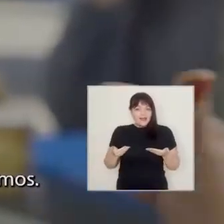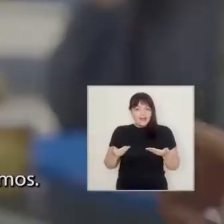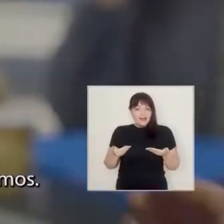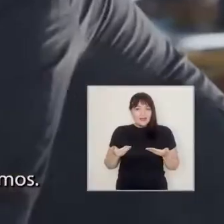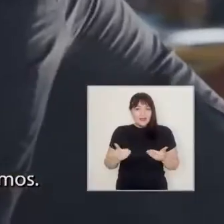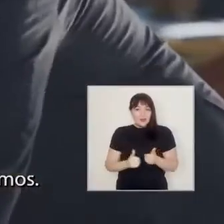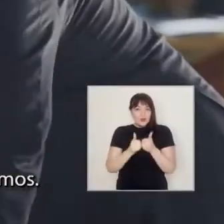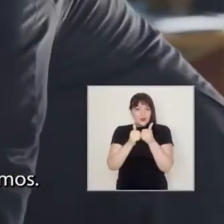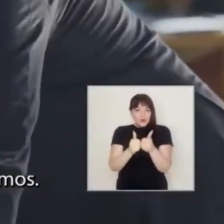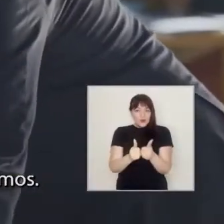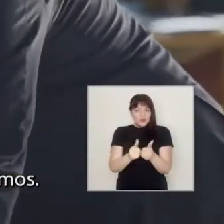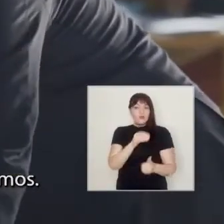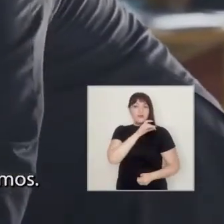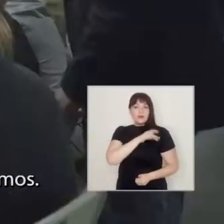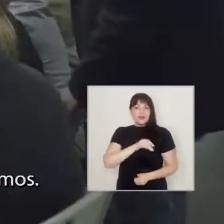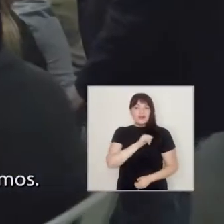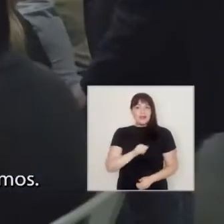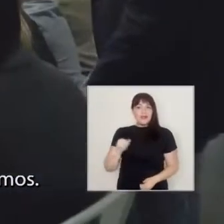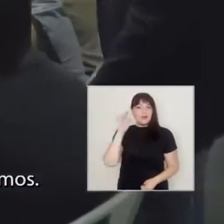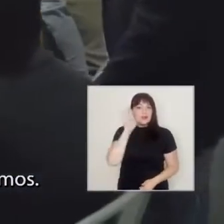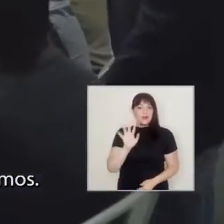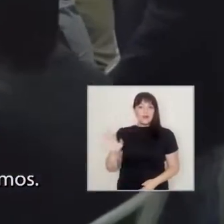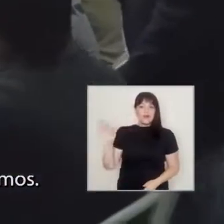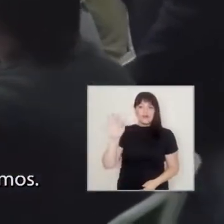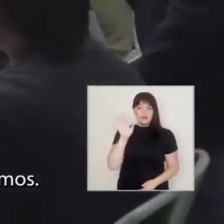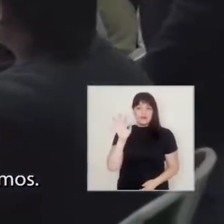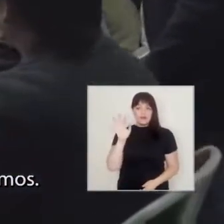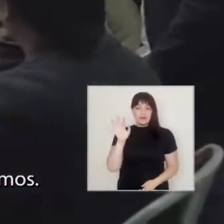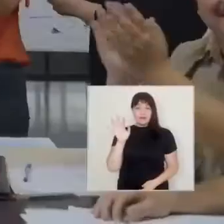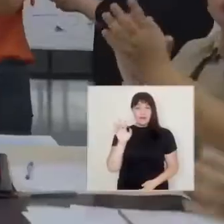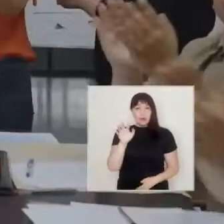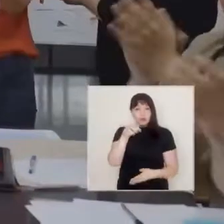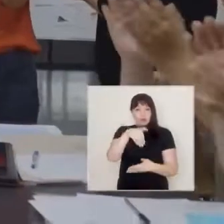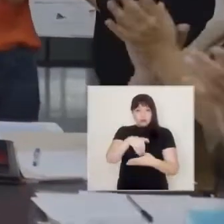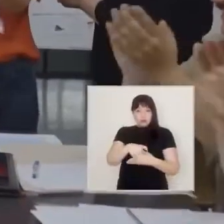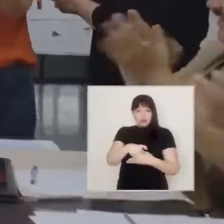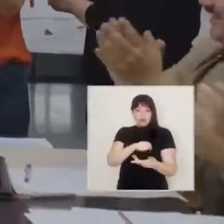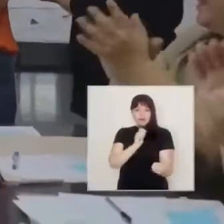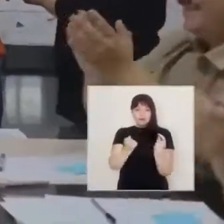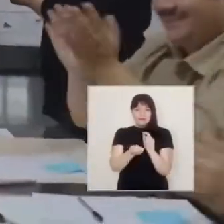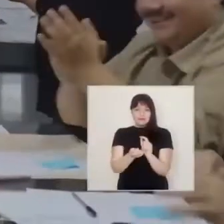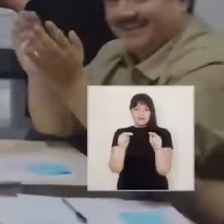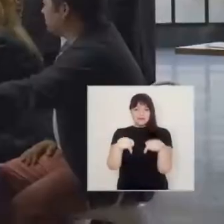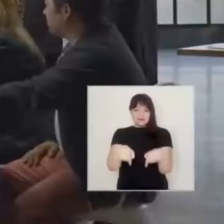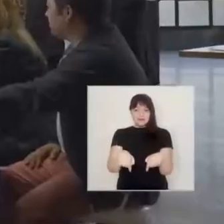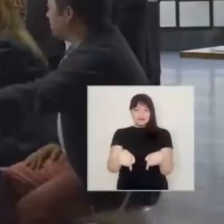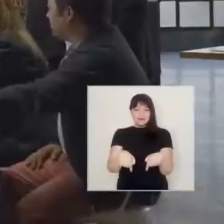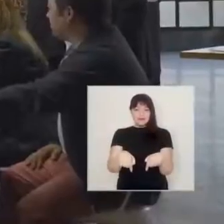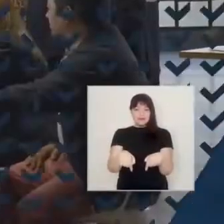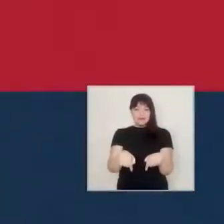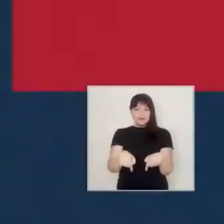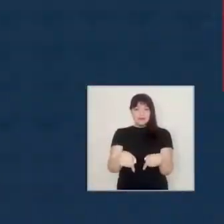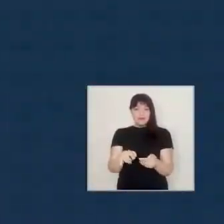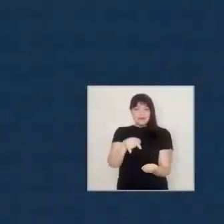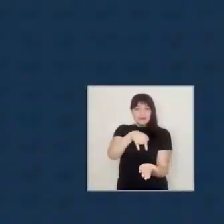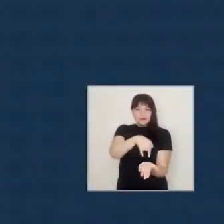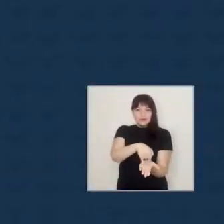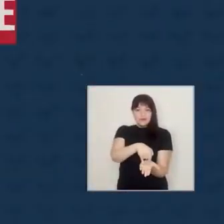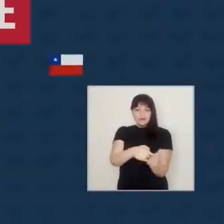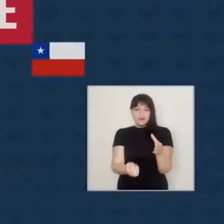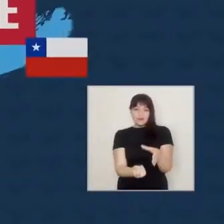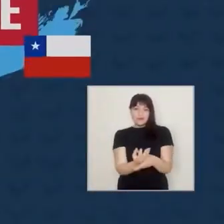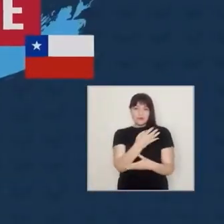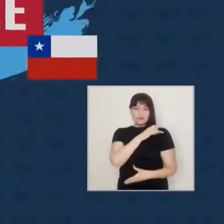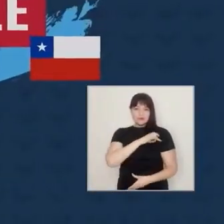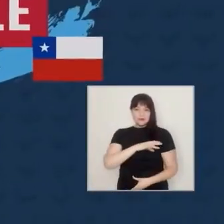energía para ir juntos hacia el Chile que siempre soñamos. Con tu voto, el cambio es hoy. Un